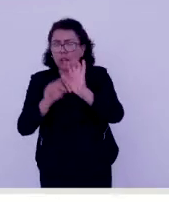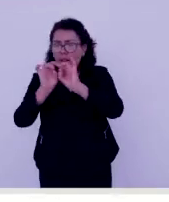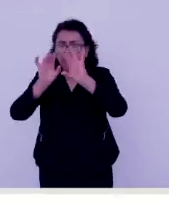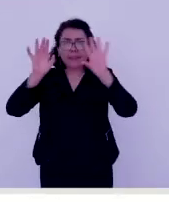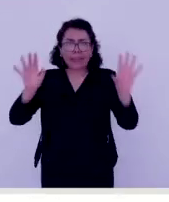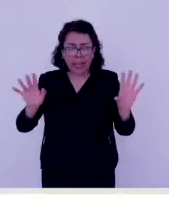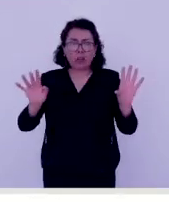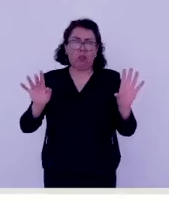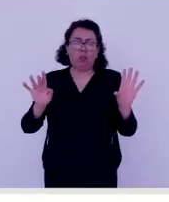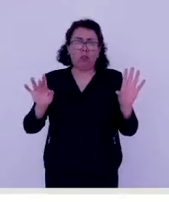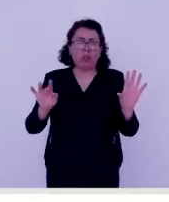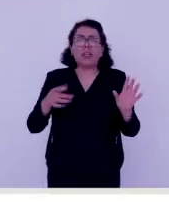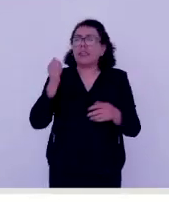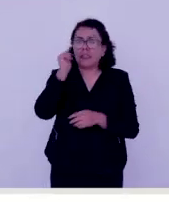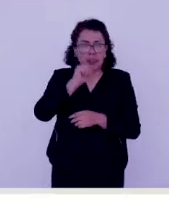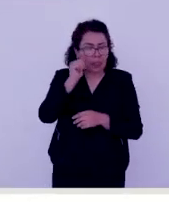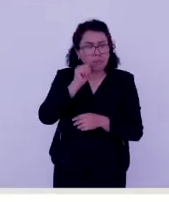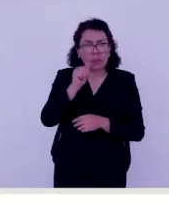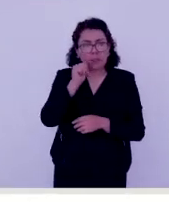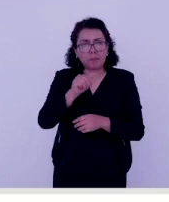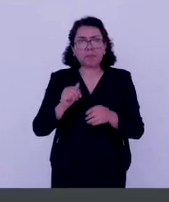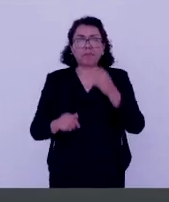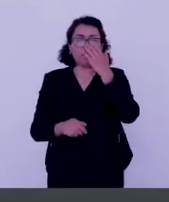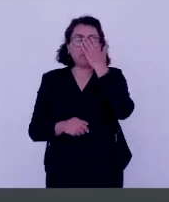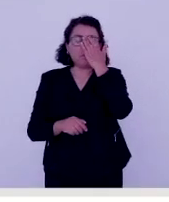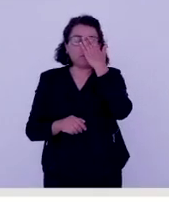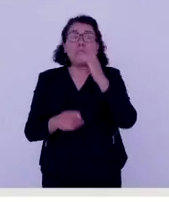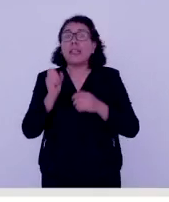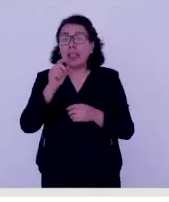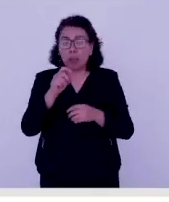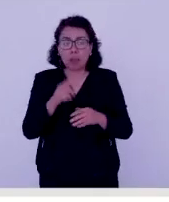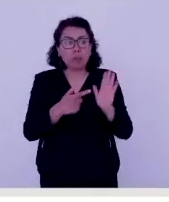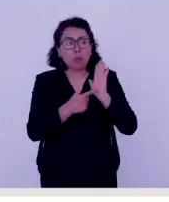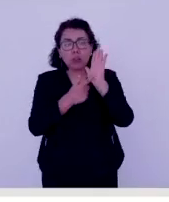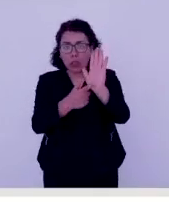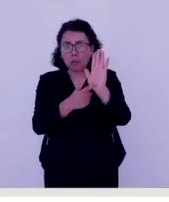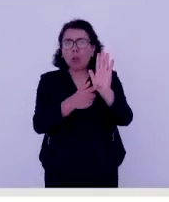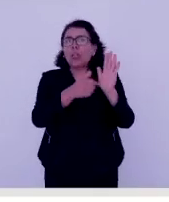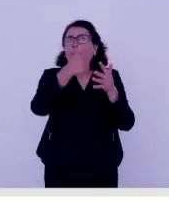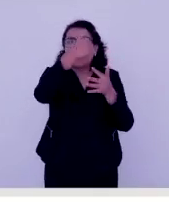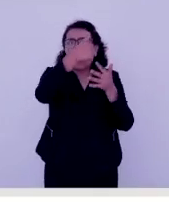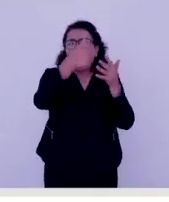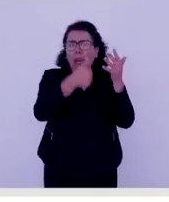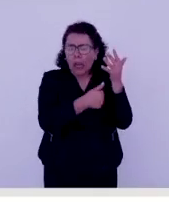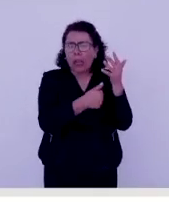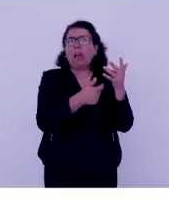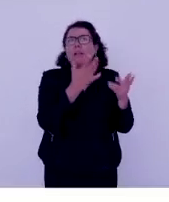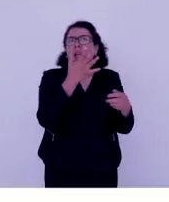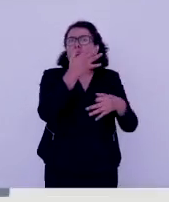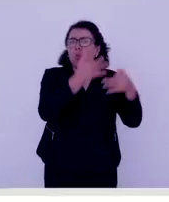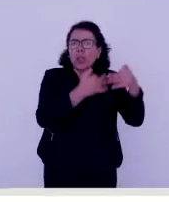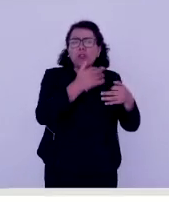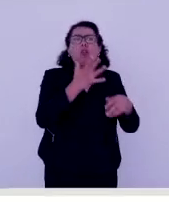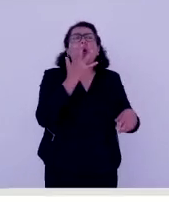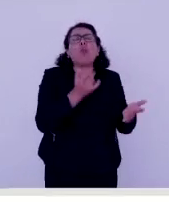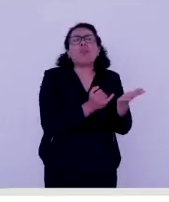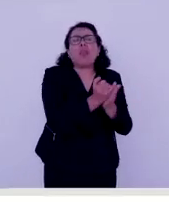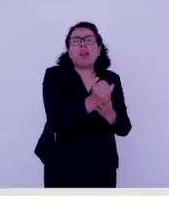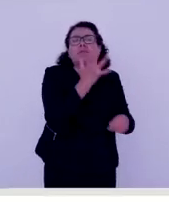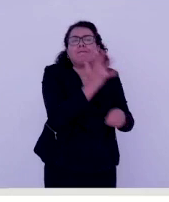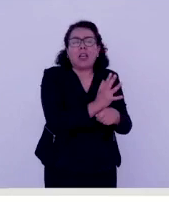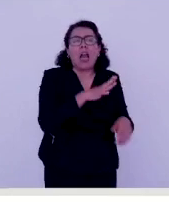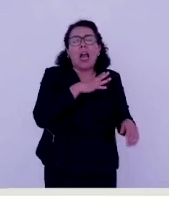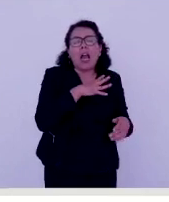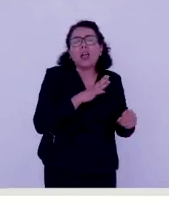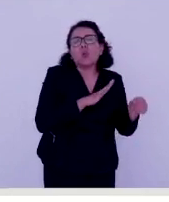también de rendición de cuentas constante publicamos las sentencias que emiten los órganos jurisdiccionales de primera y segunda instancia así como